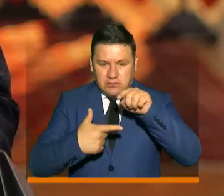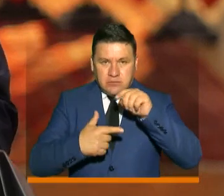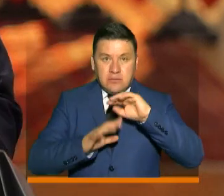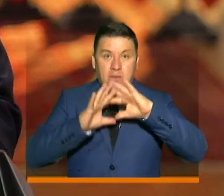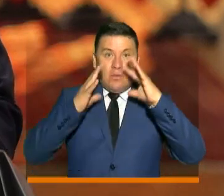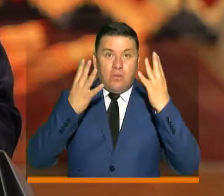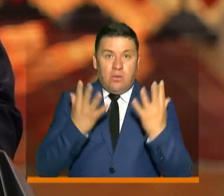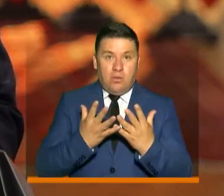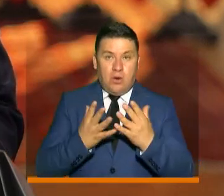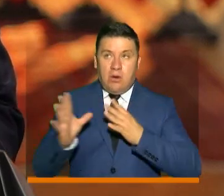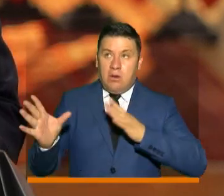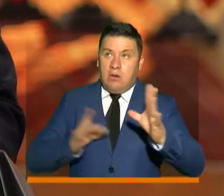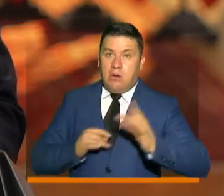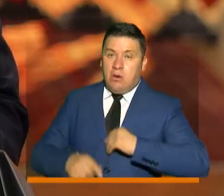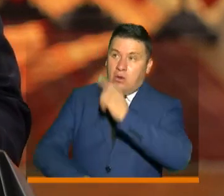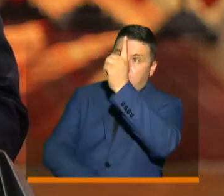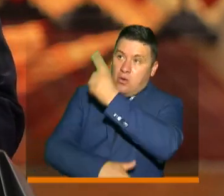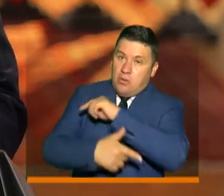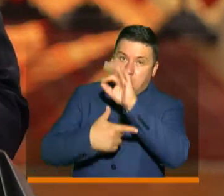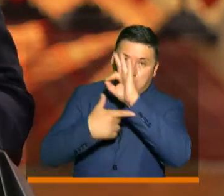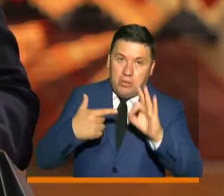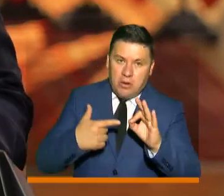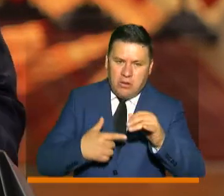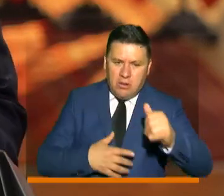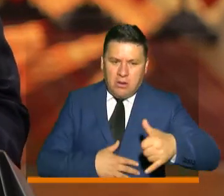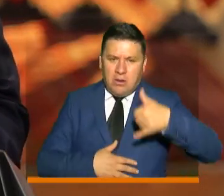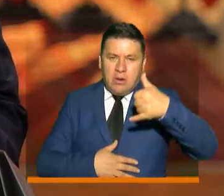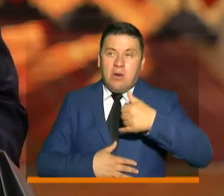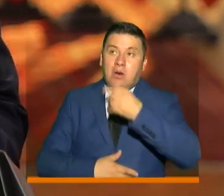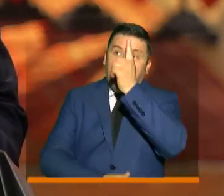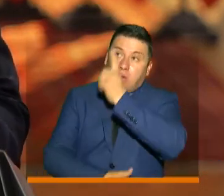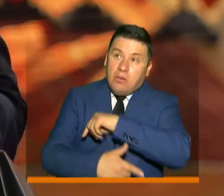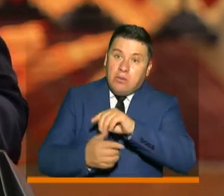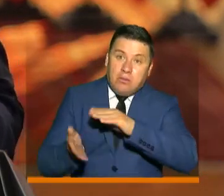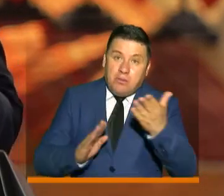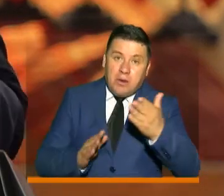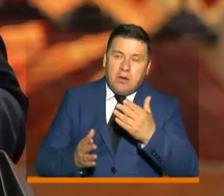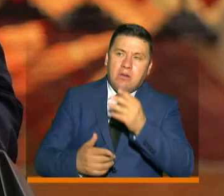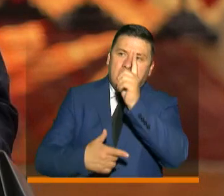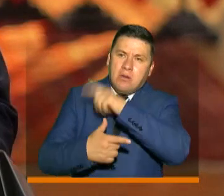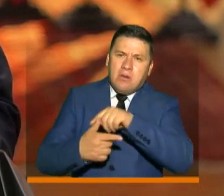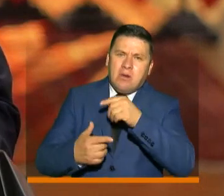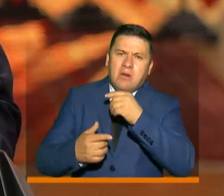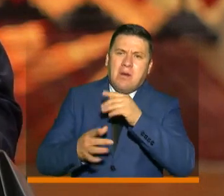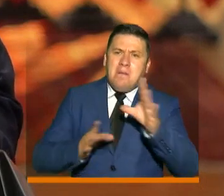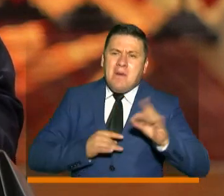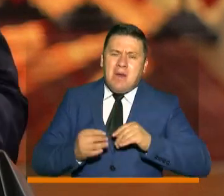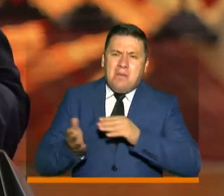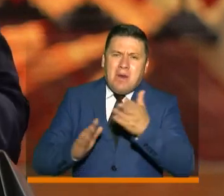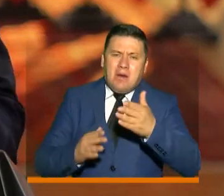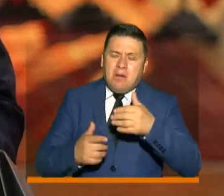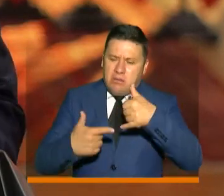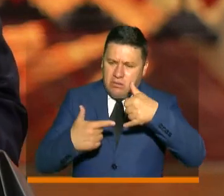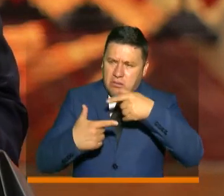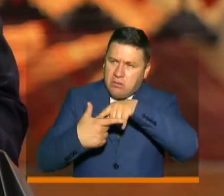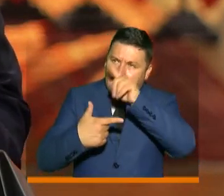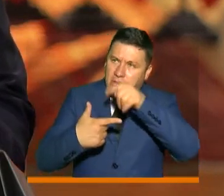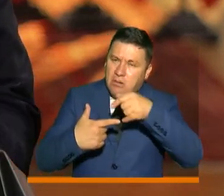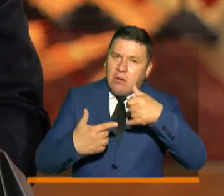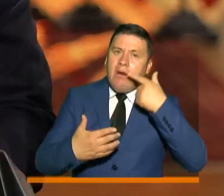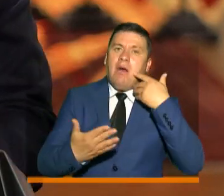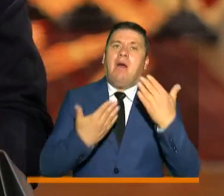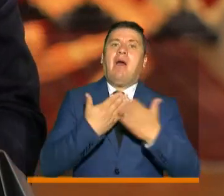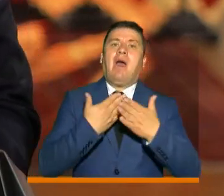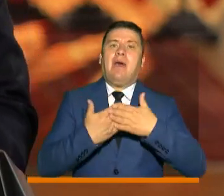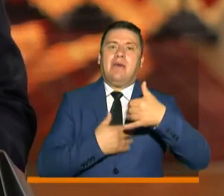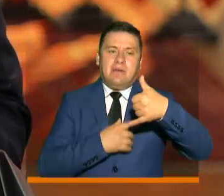el mundo en términos de contagios por millón de habitantes muertes por millón de habitantes letalidad entre otros evidencia que